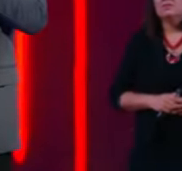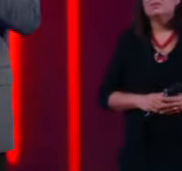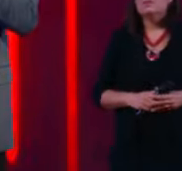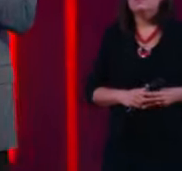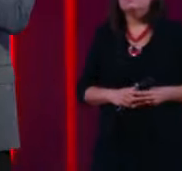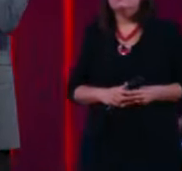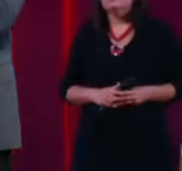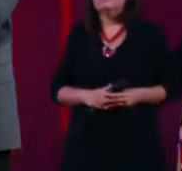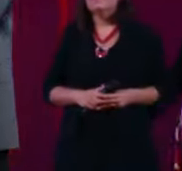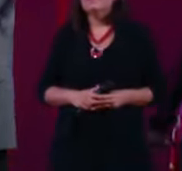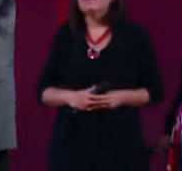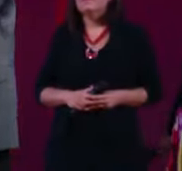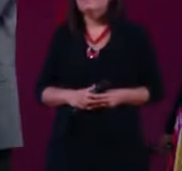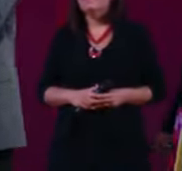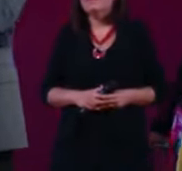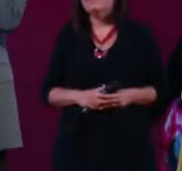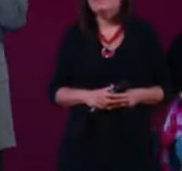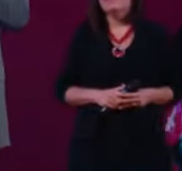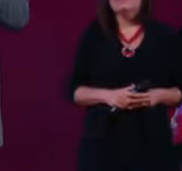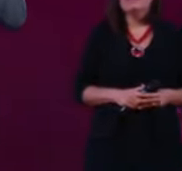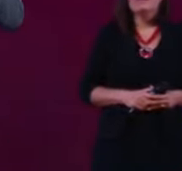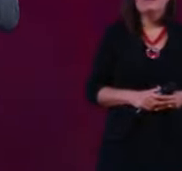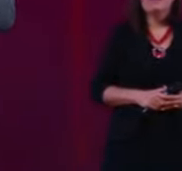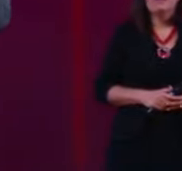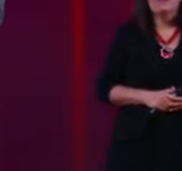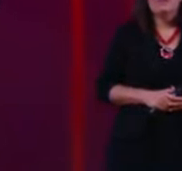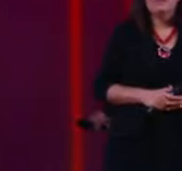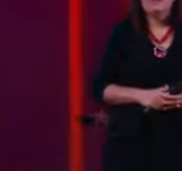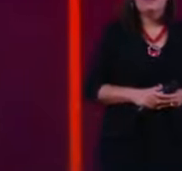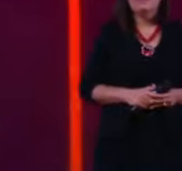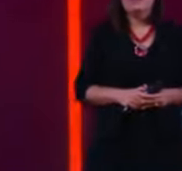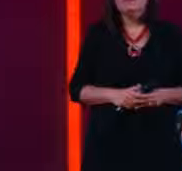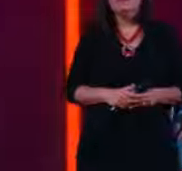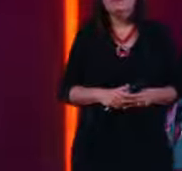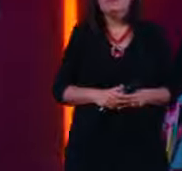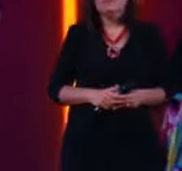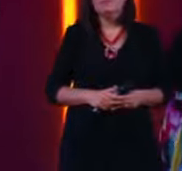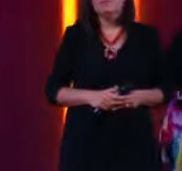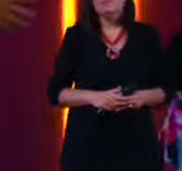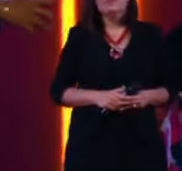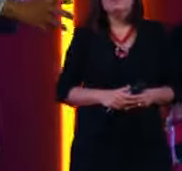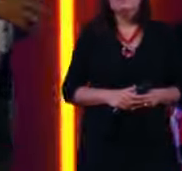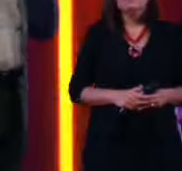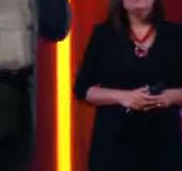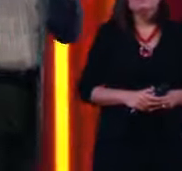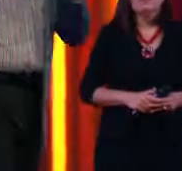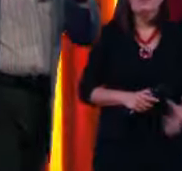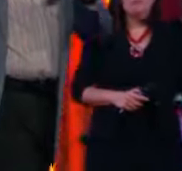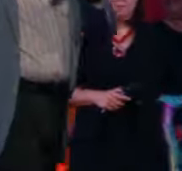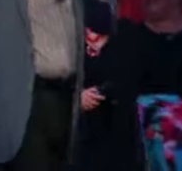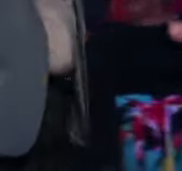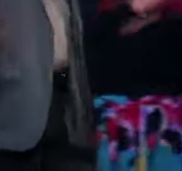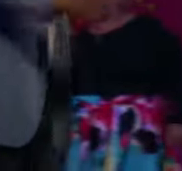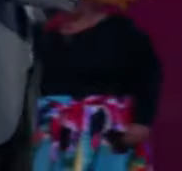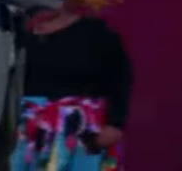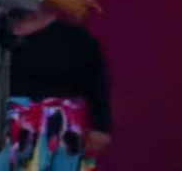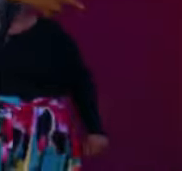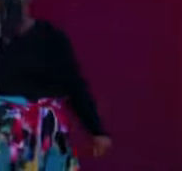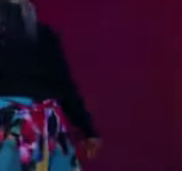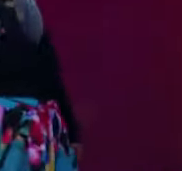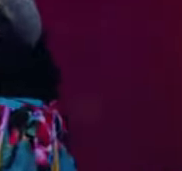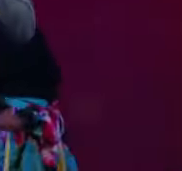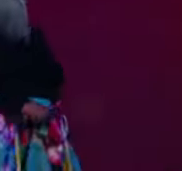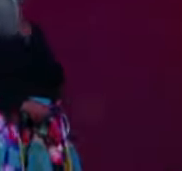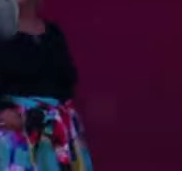milagro que te va a abrazar hoy de parte de Dios. Oh, yo siento que este lugar está lleno